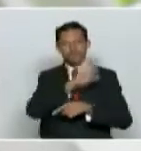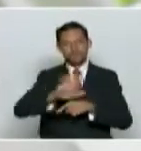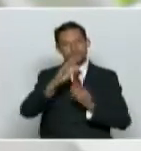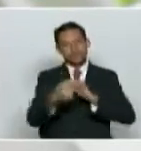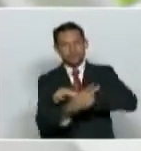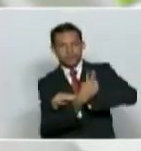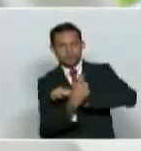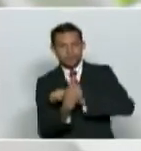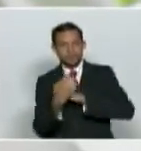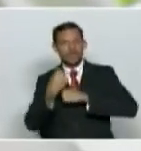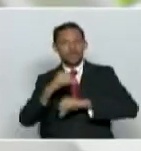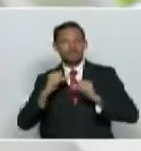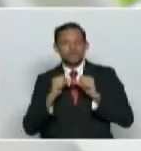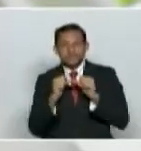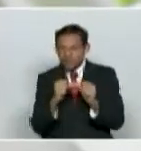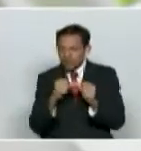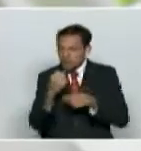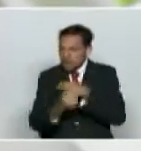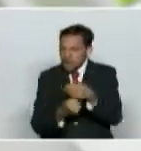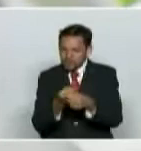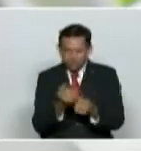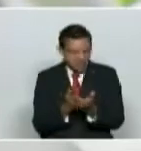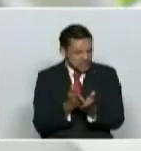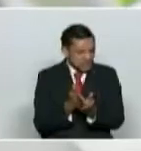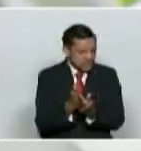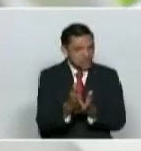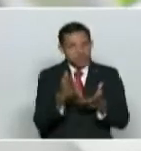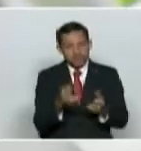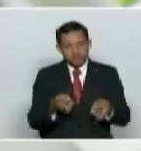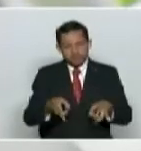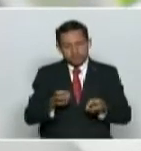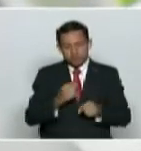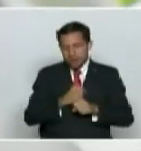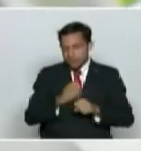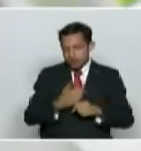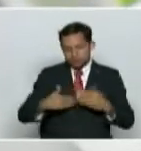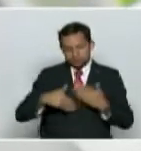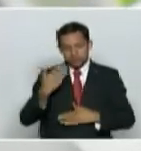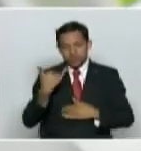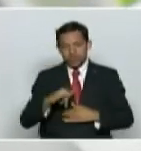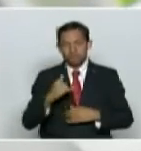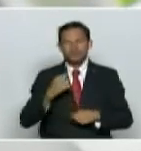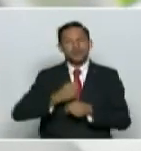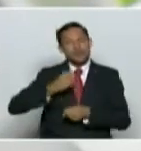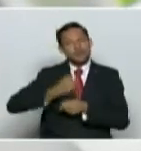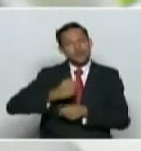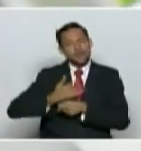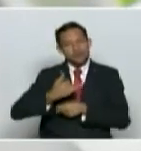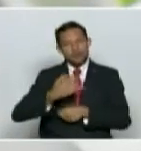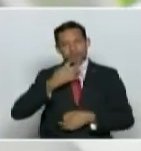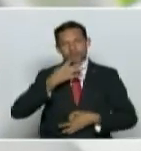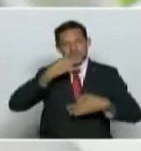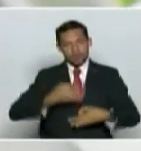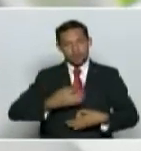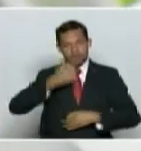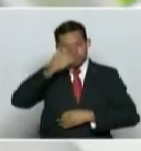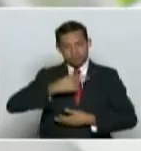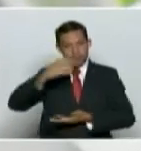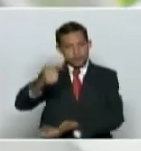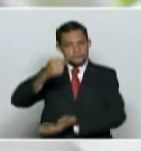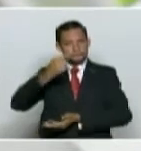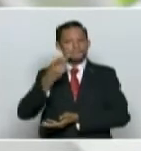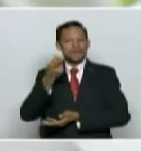el trabajo es mantener ese mejor canal y empezamos a trabajar para eso. Hay que trabajar con honestidad con los recursos